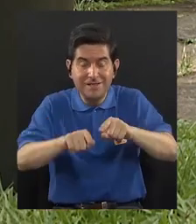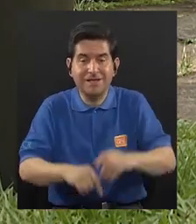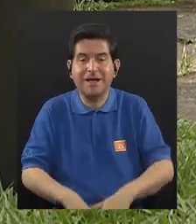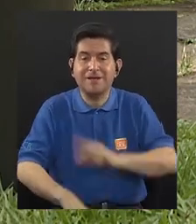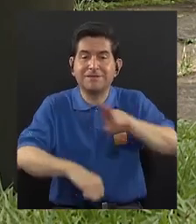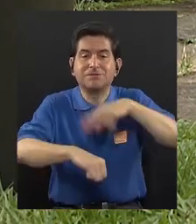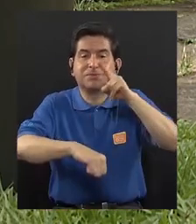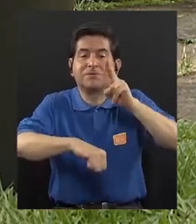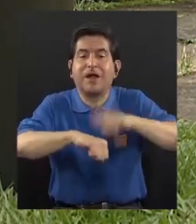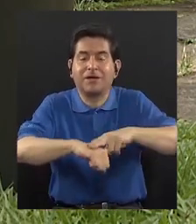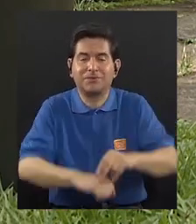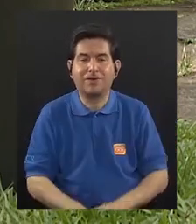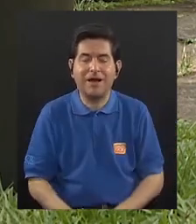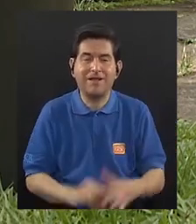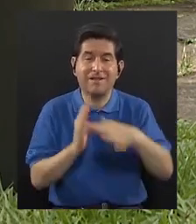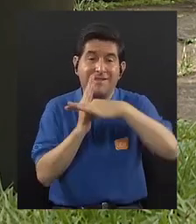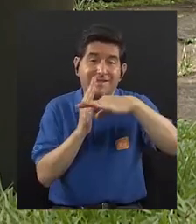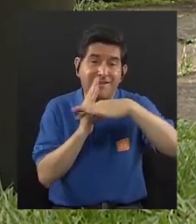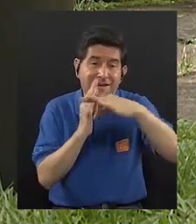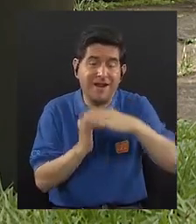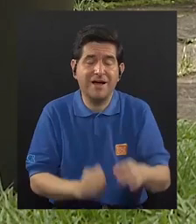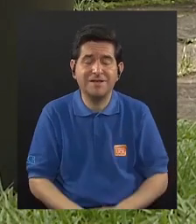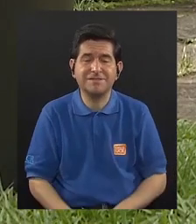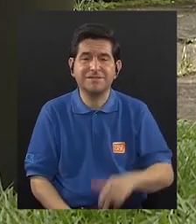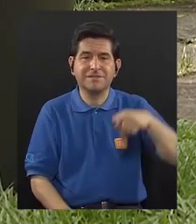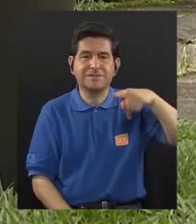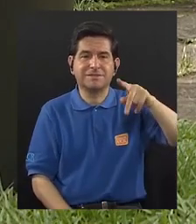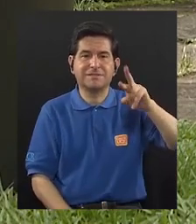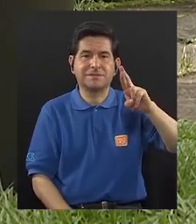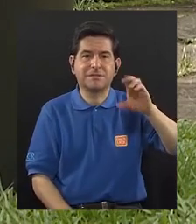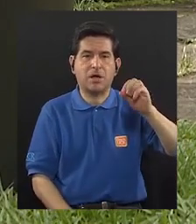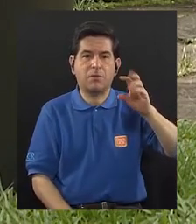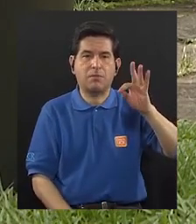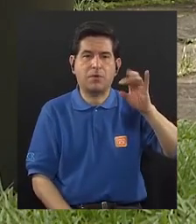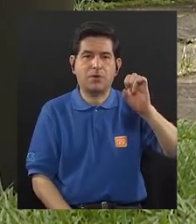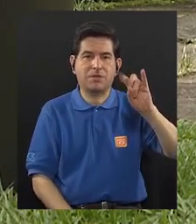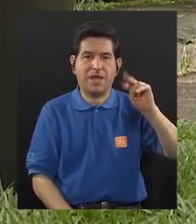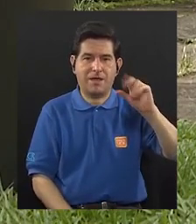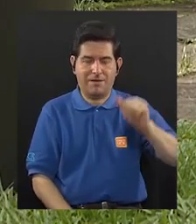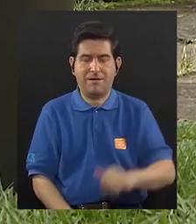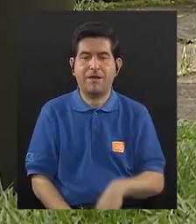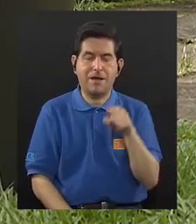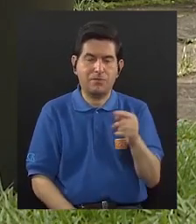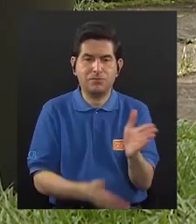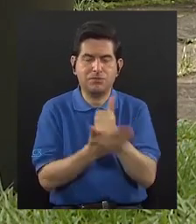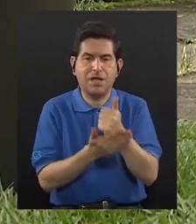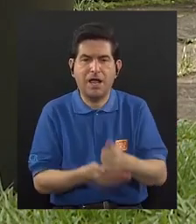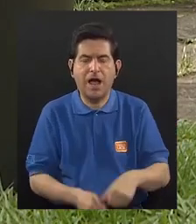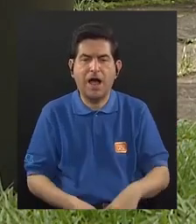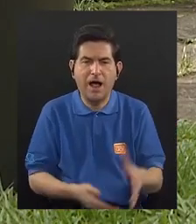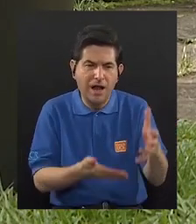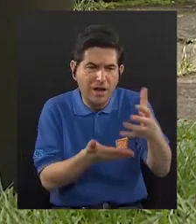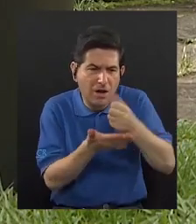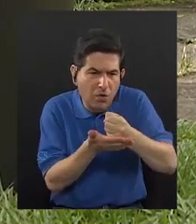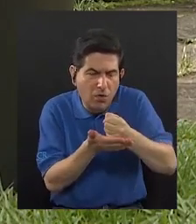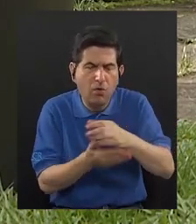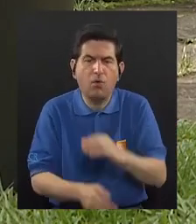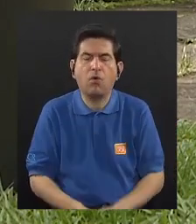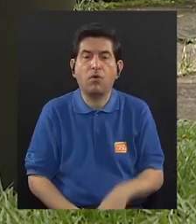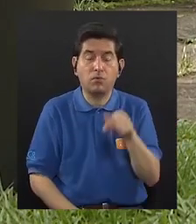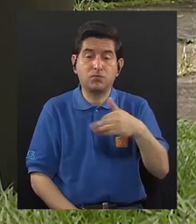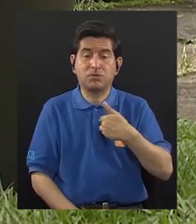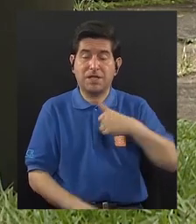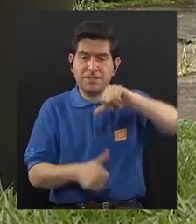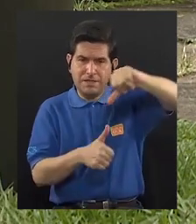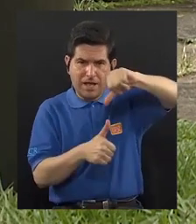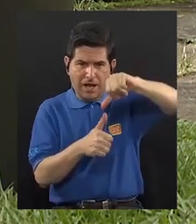orgánico lo que es grasa lo que son proteínas y usted viene agarrar algo si tiene aceite en las manos